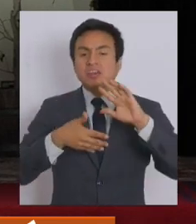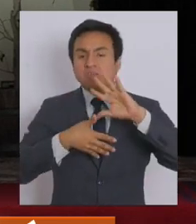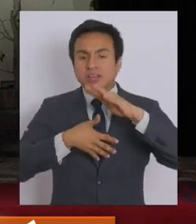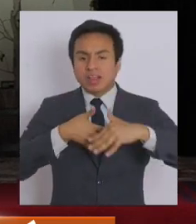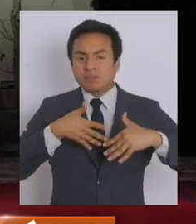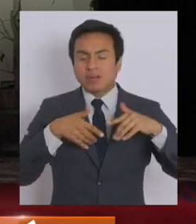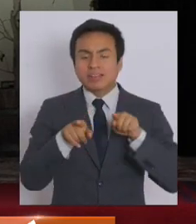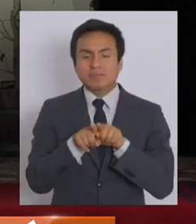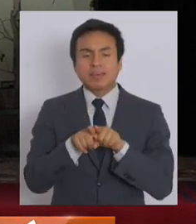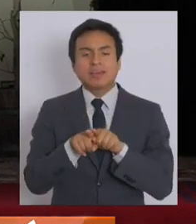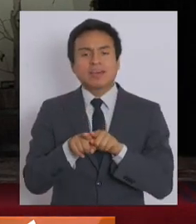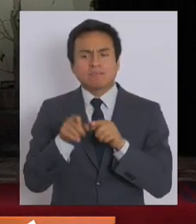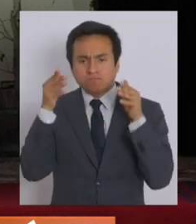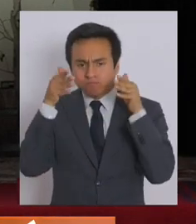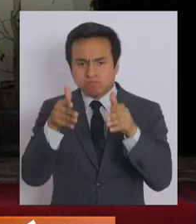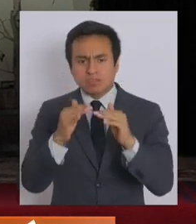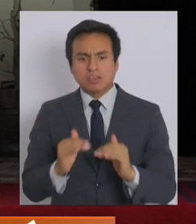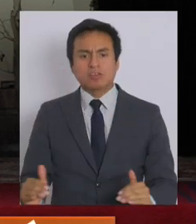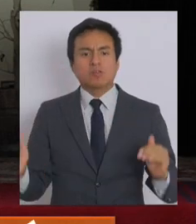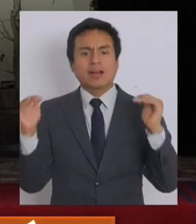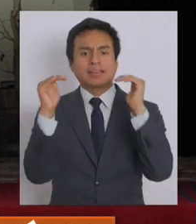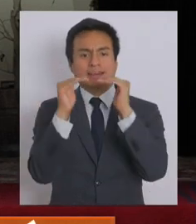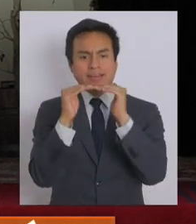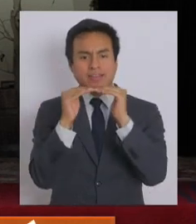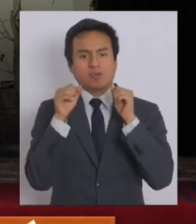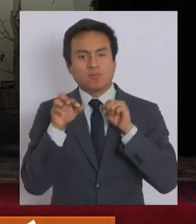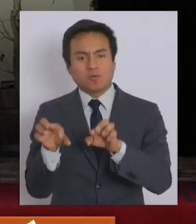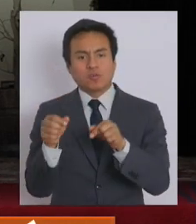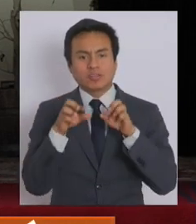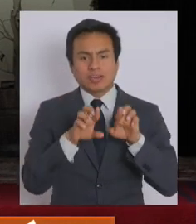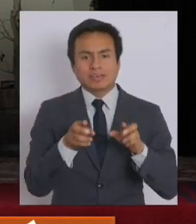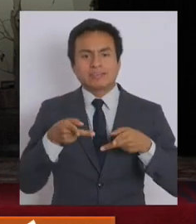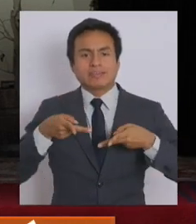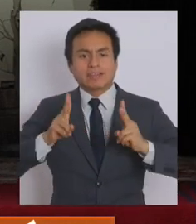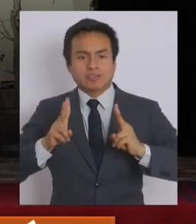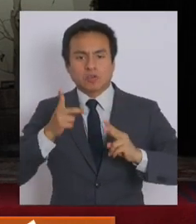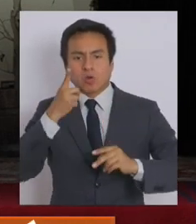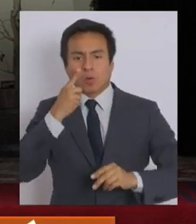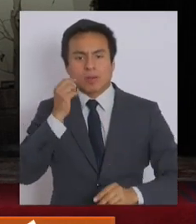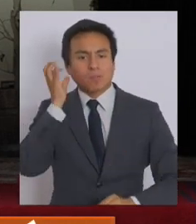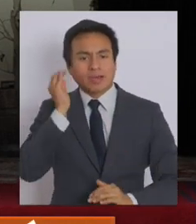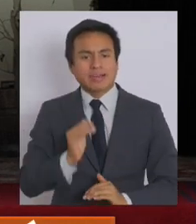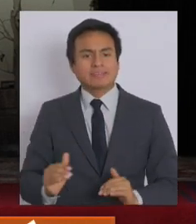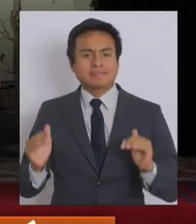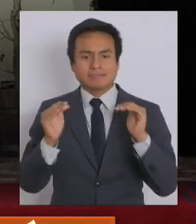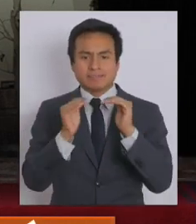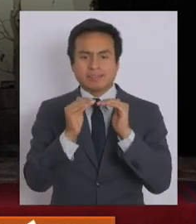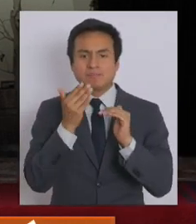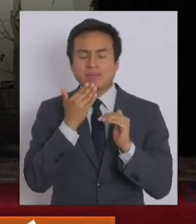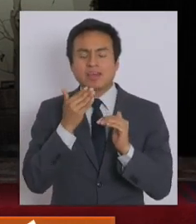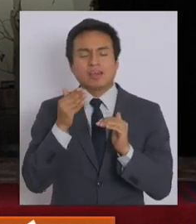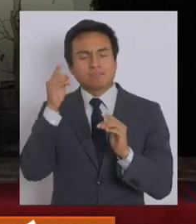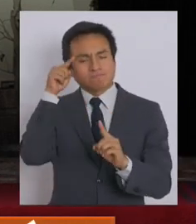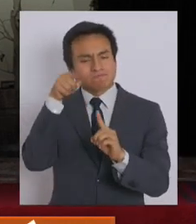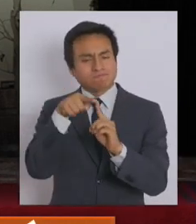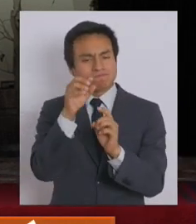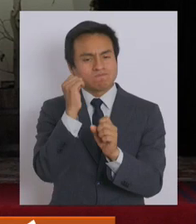para lograr una plena igualdad de oportunidades y derechos entre hombres y mujeres, una hoja de ruta